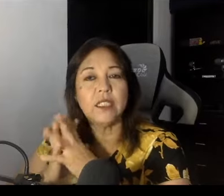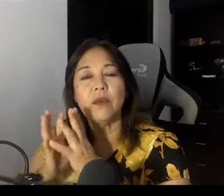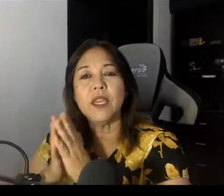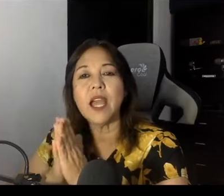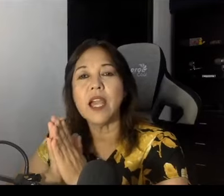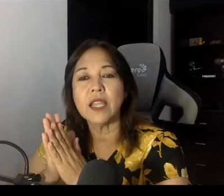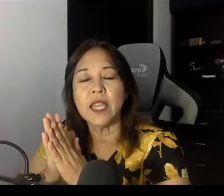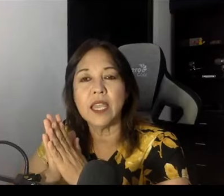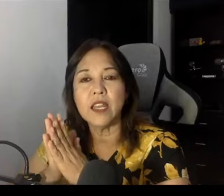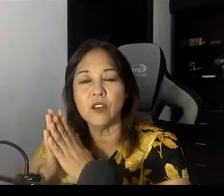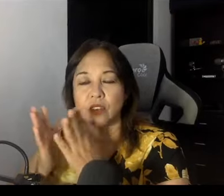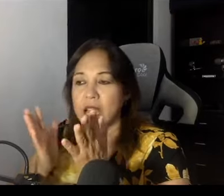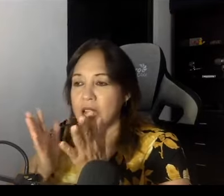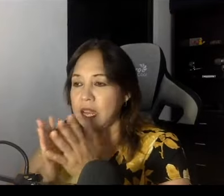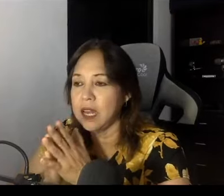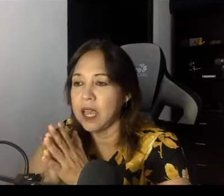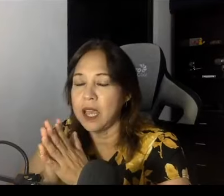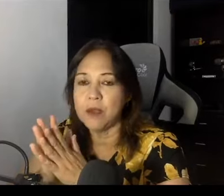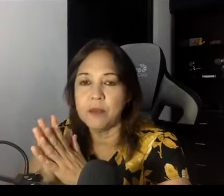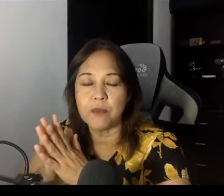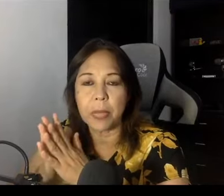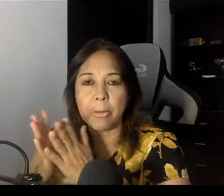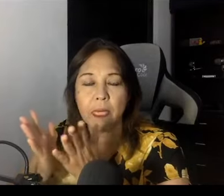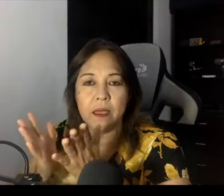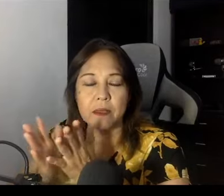que significa que nos da la